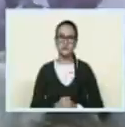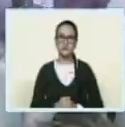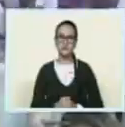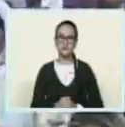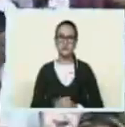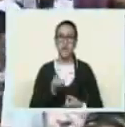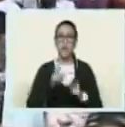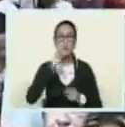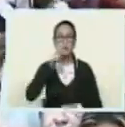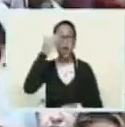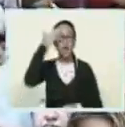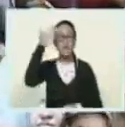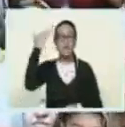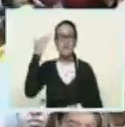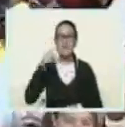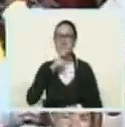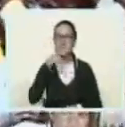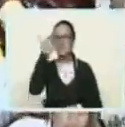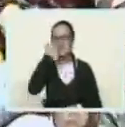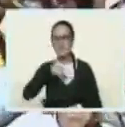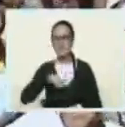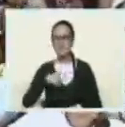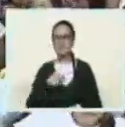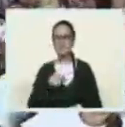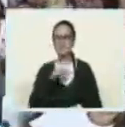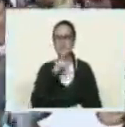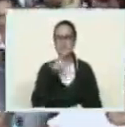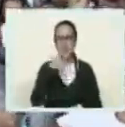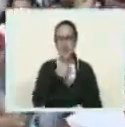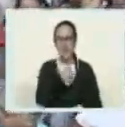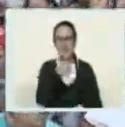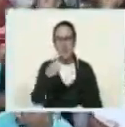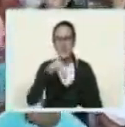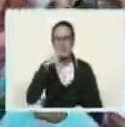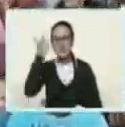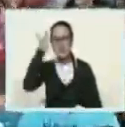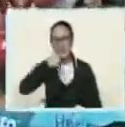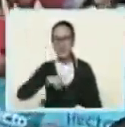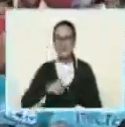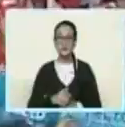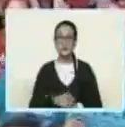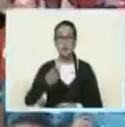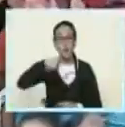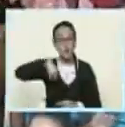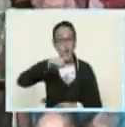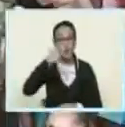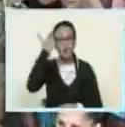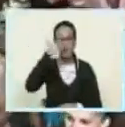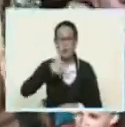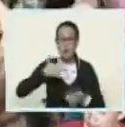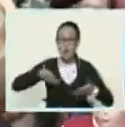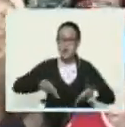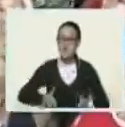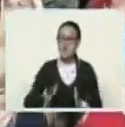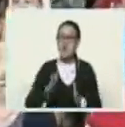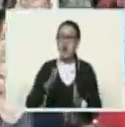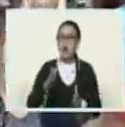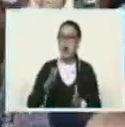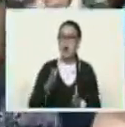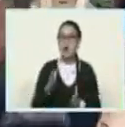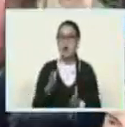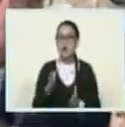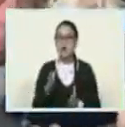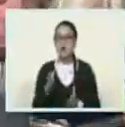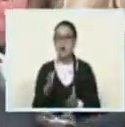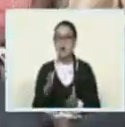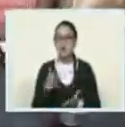olvidan de quiénes somos. ¿O es que acaso se olvidan que somos los hijos de las dificultades?